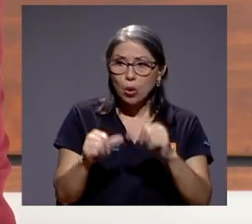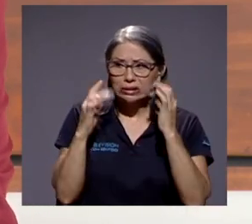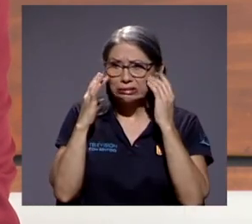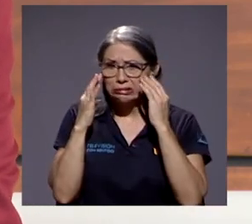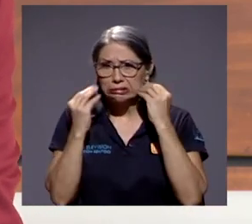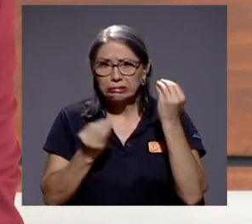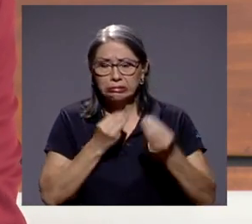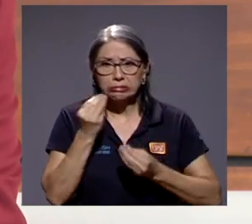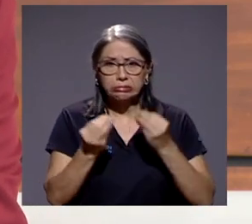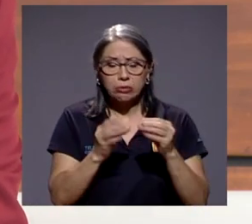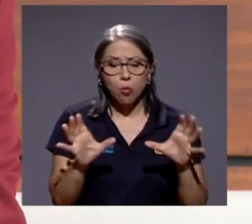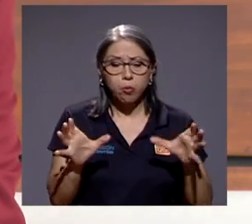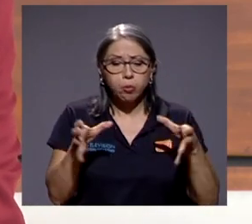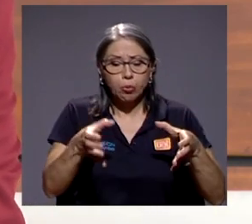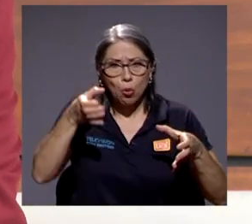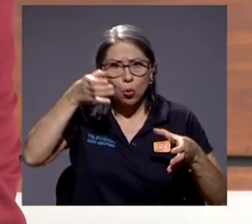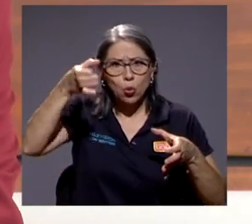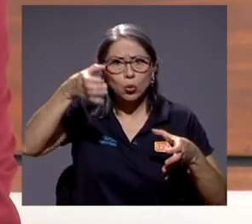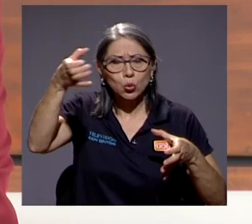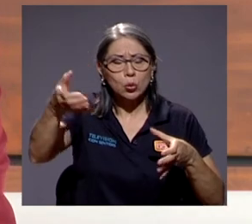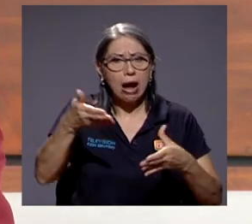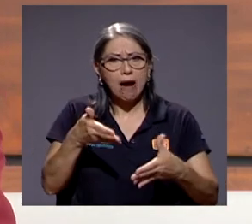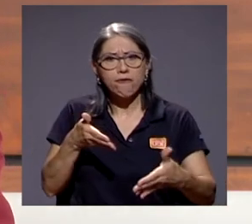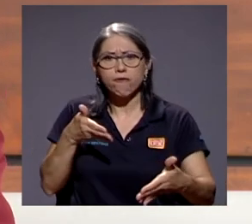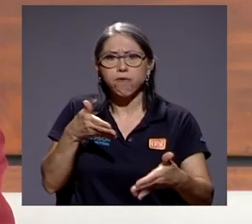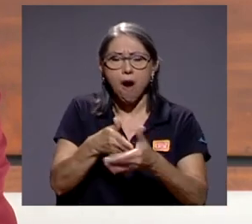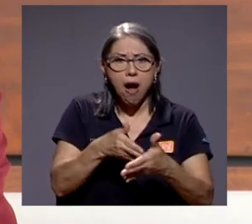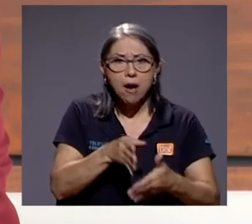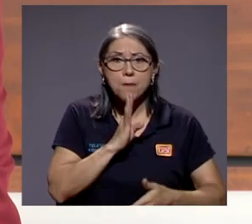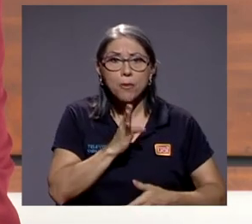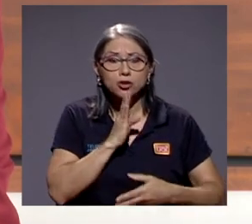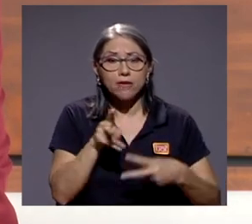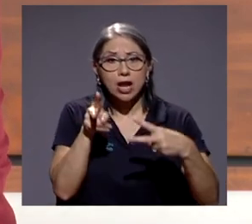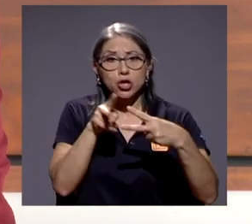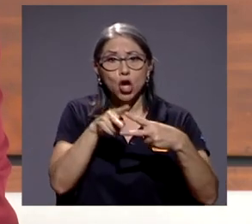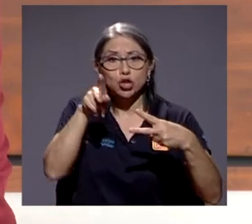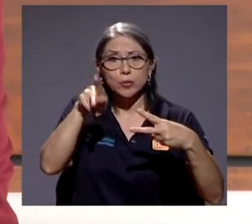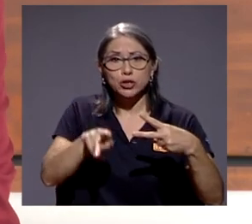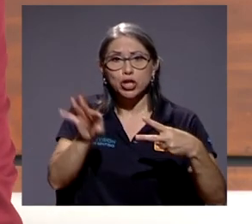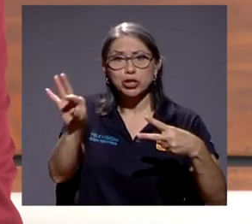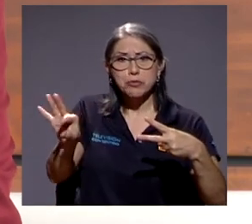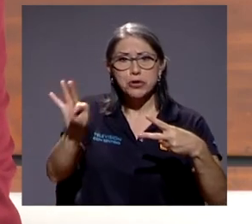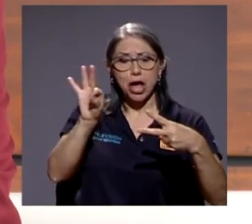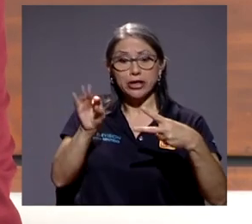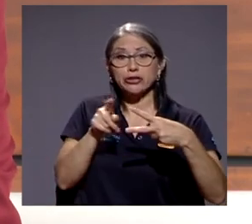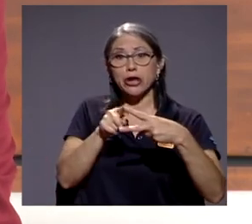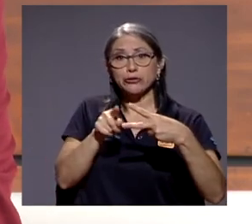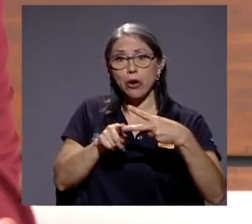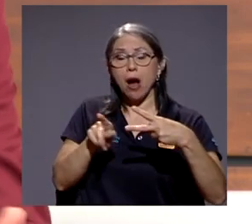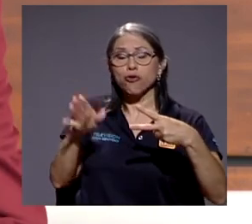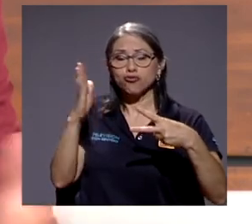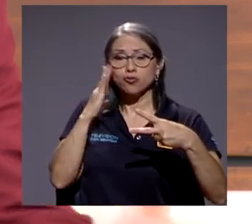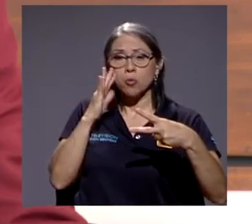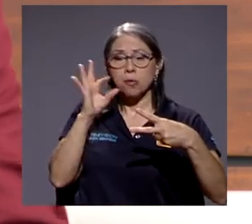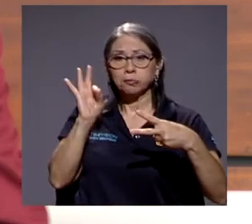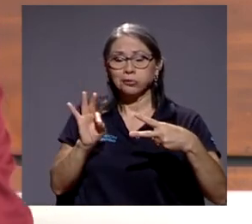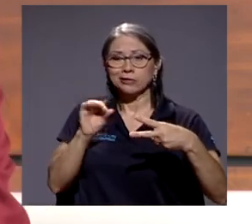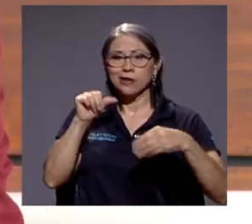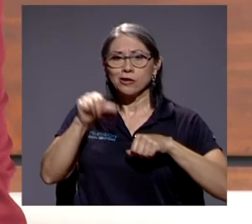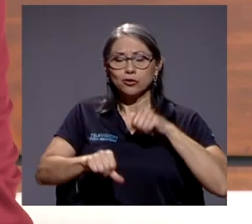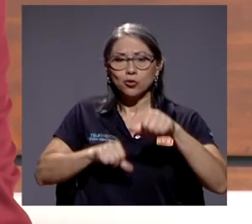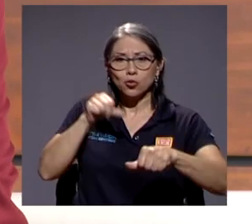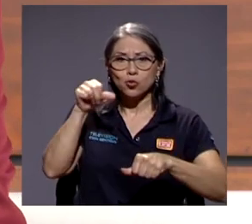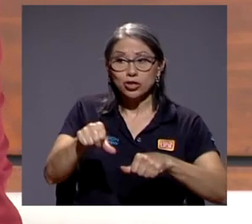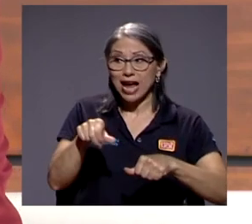que está teniendo este sector y vamos a hablar ampliamente con dos invitadas que están de lleno en esta lucha representantes de un